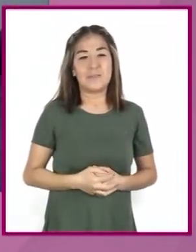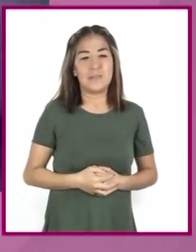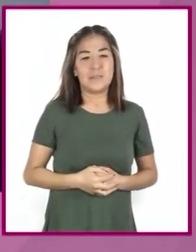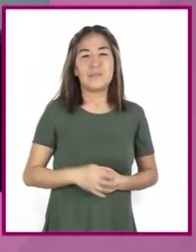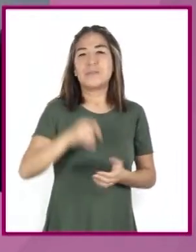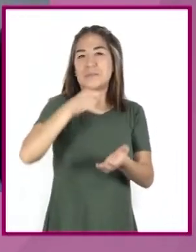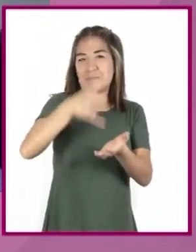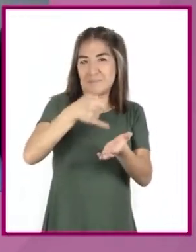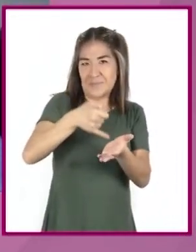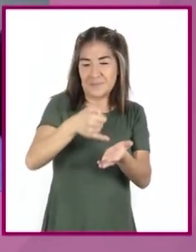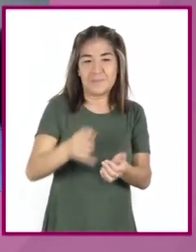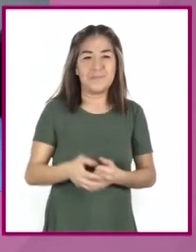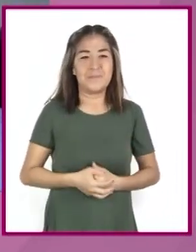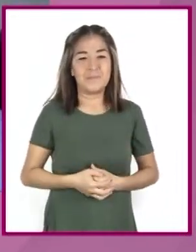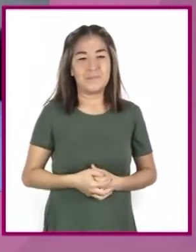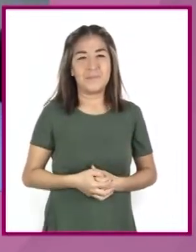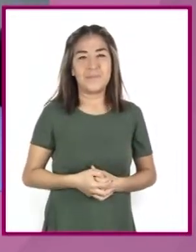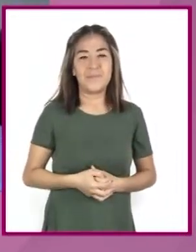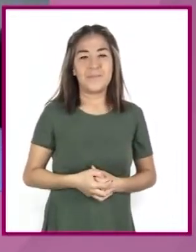semillas,